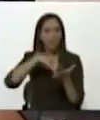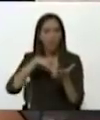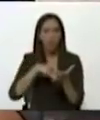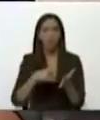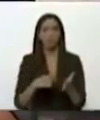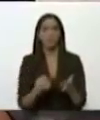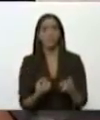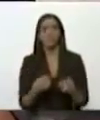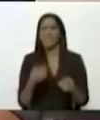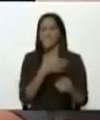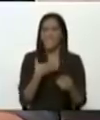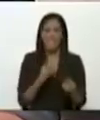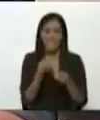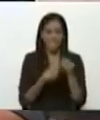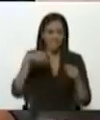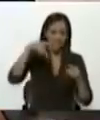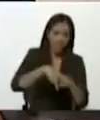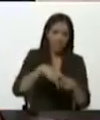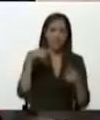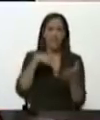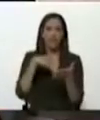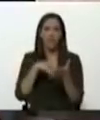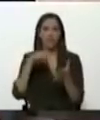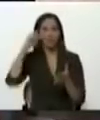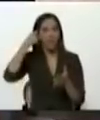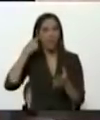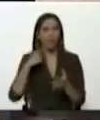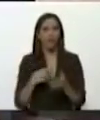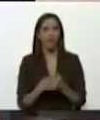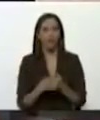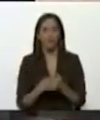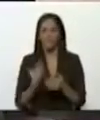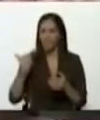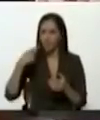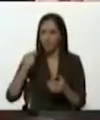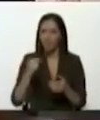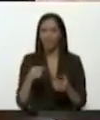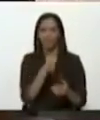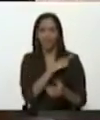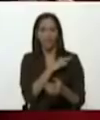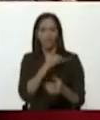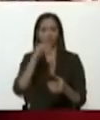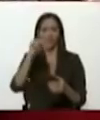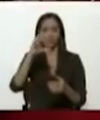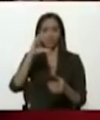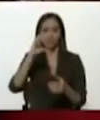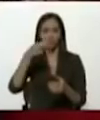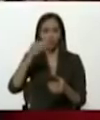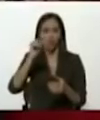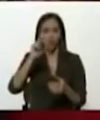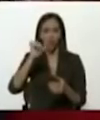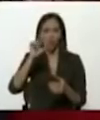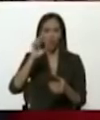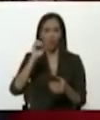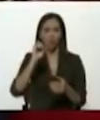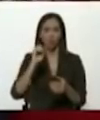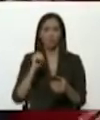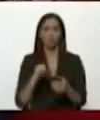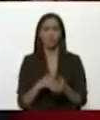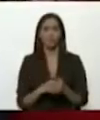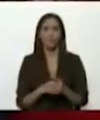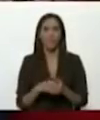Bueno, intento en Carabobo. ¿Te acuerdas que tú te fuiste con Chourio? ¿Te acuerdas que te fuiste el año pasado? Fue fuerte para